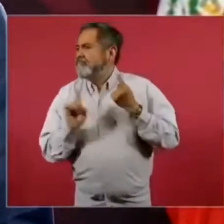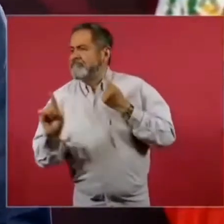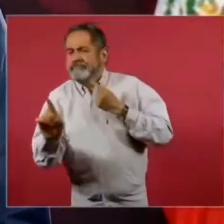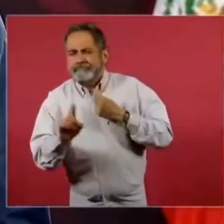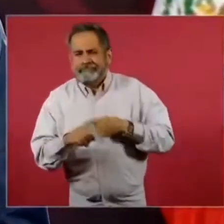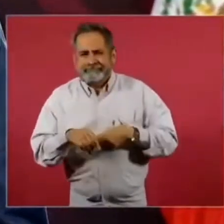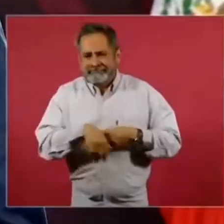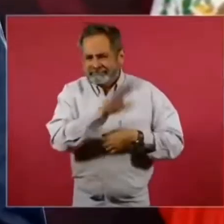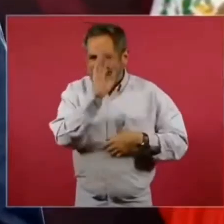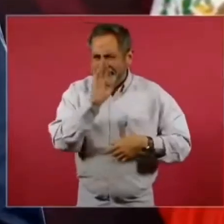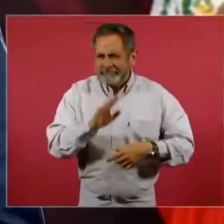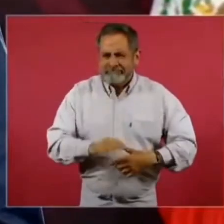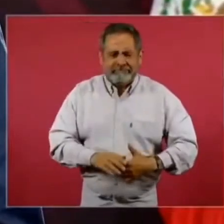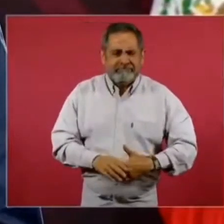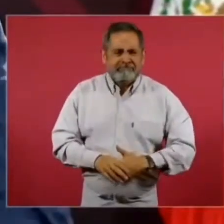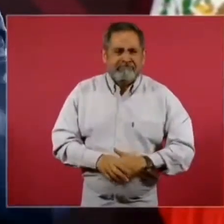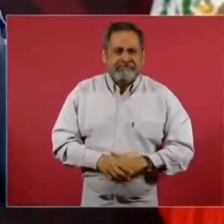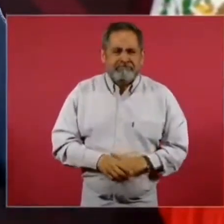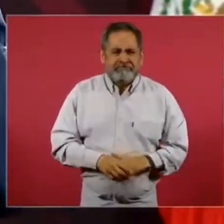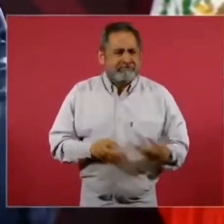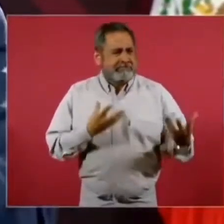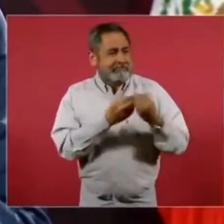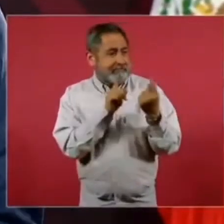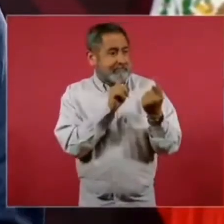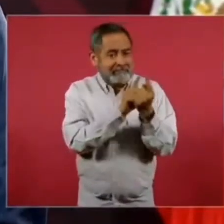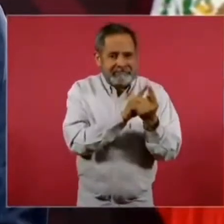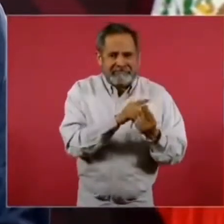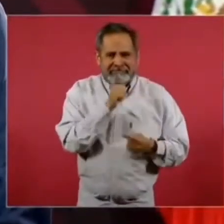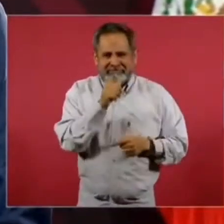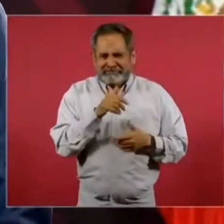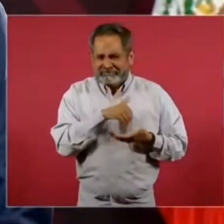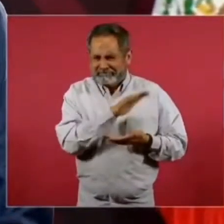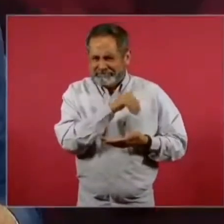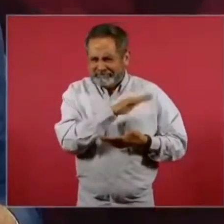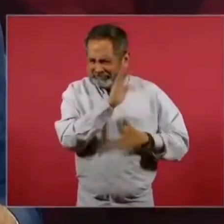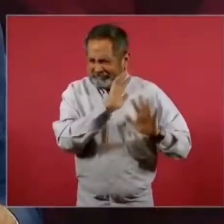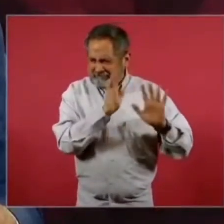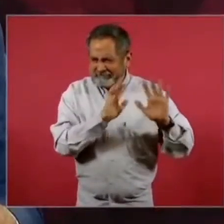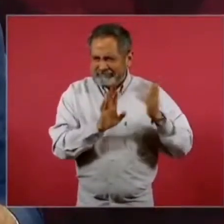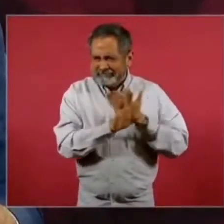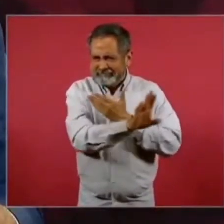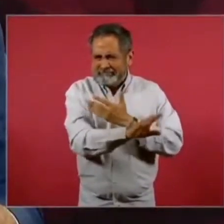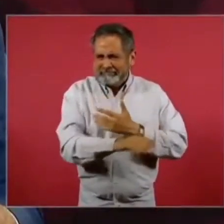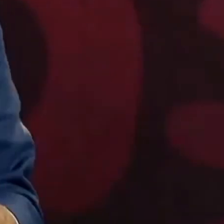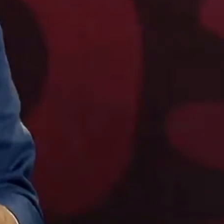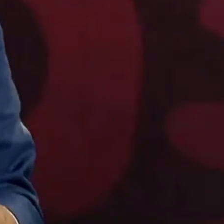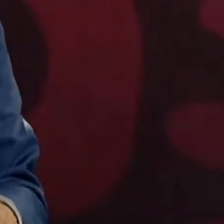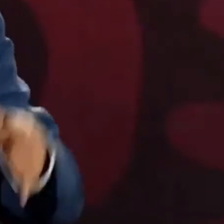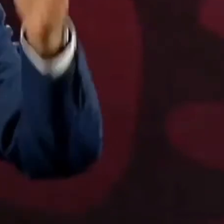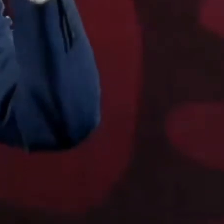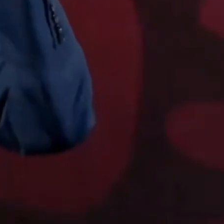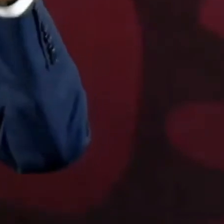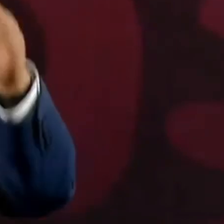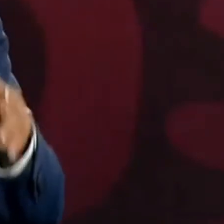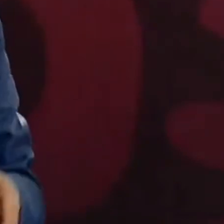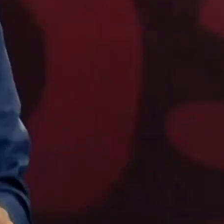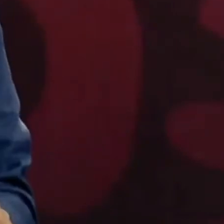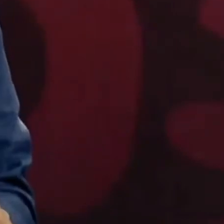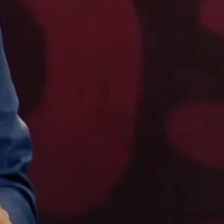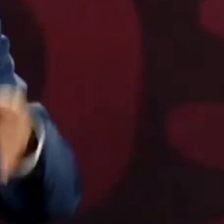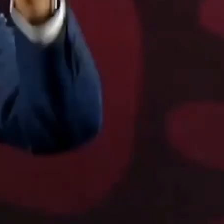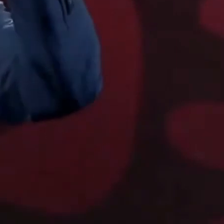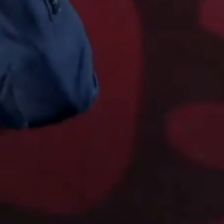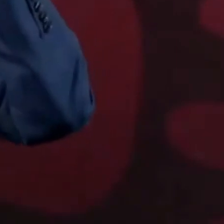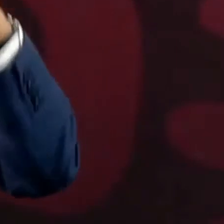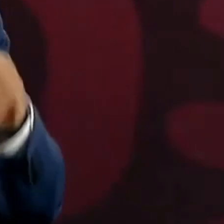Sí este no se topen con él o sea la verdad es